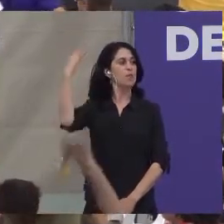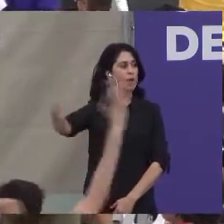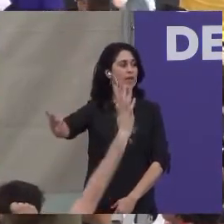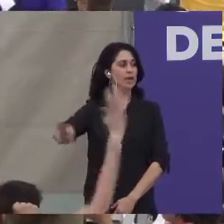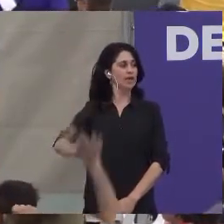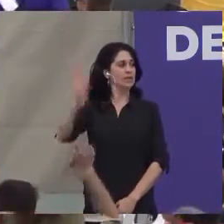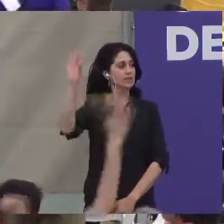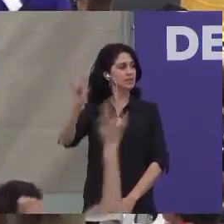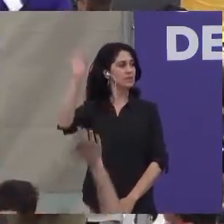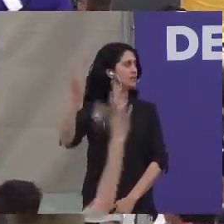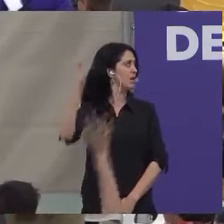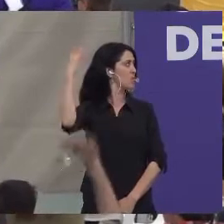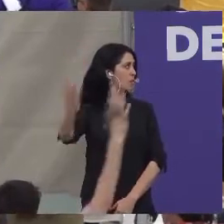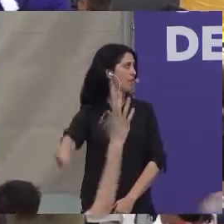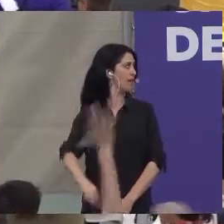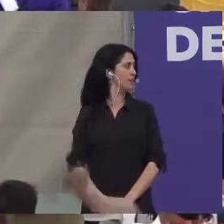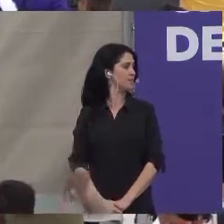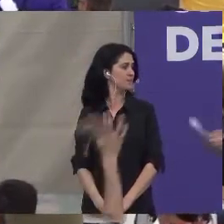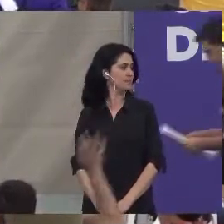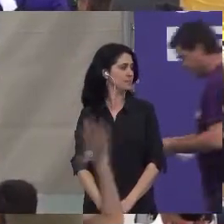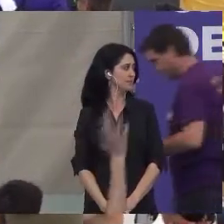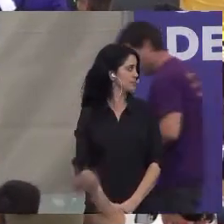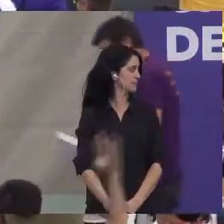Se puede, sí. Se